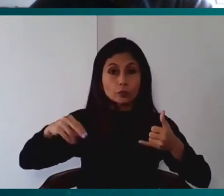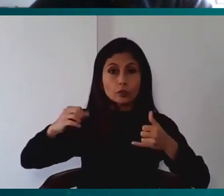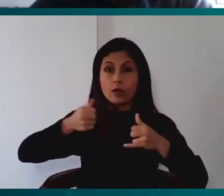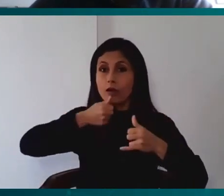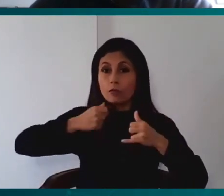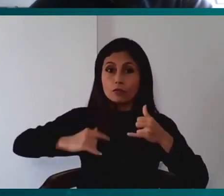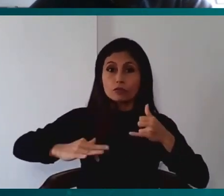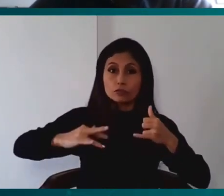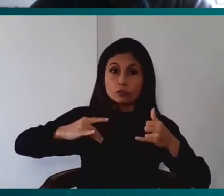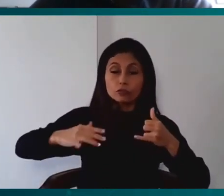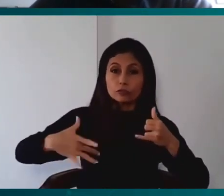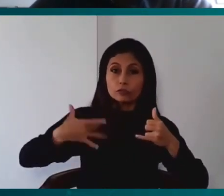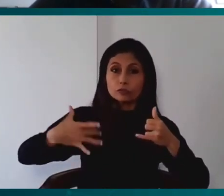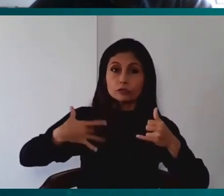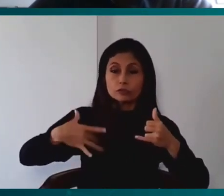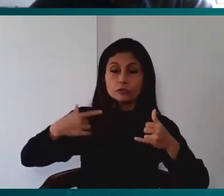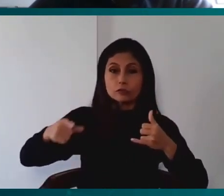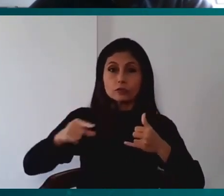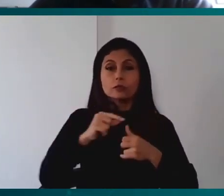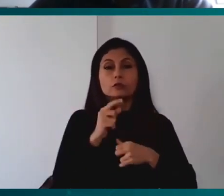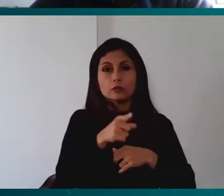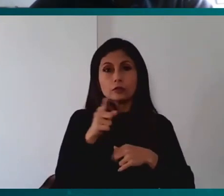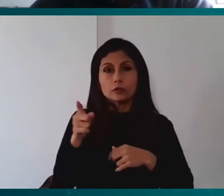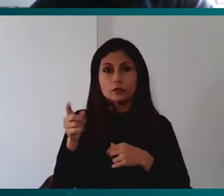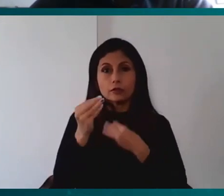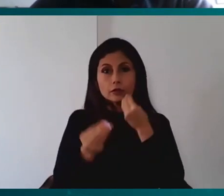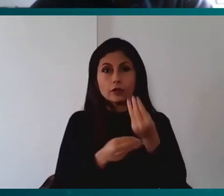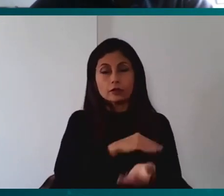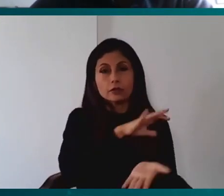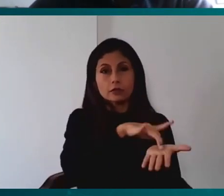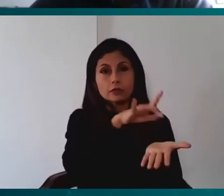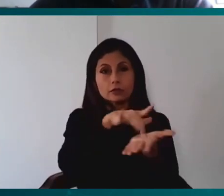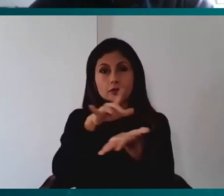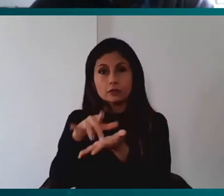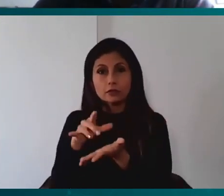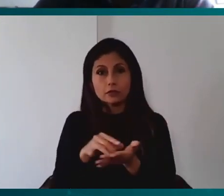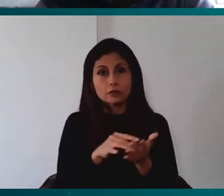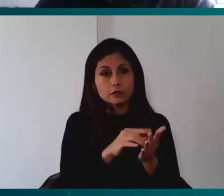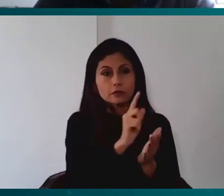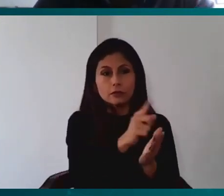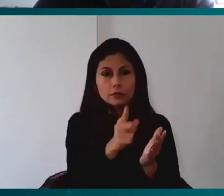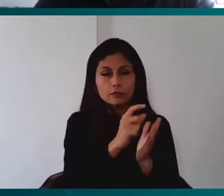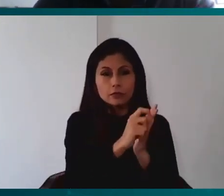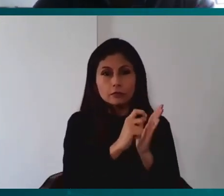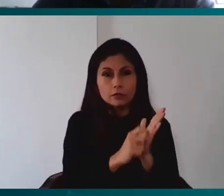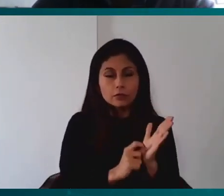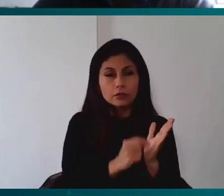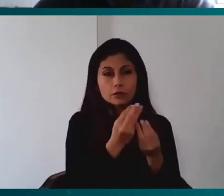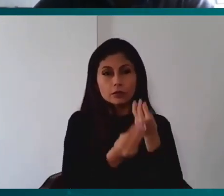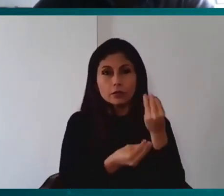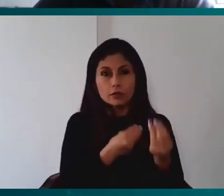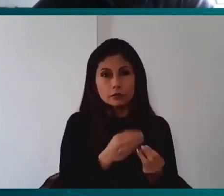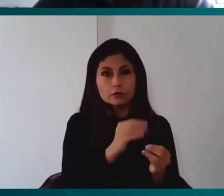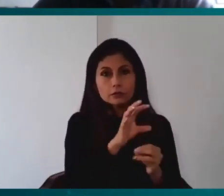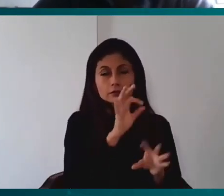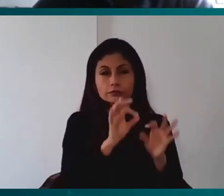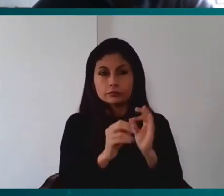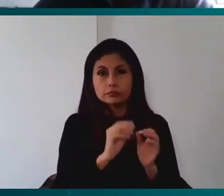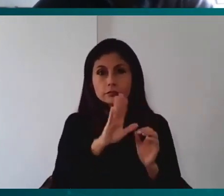campo precisamente para validar y poder repotenciar su